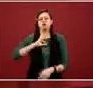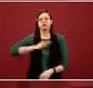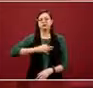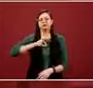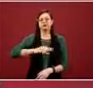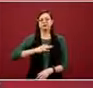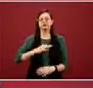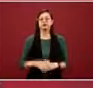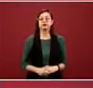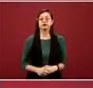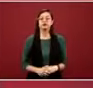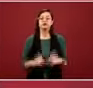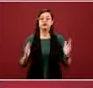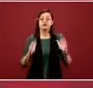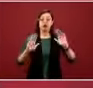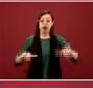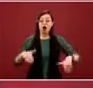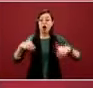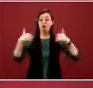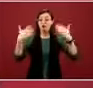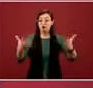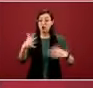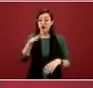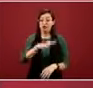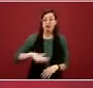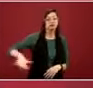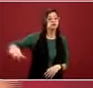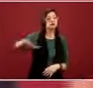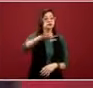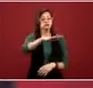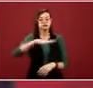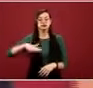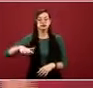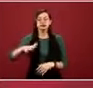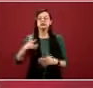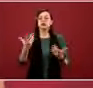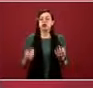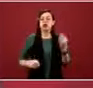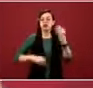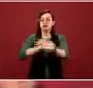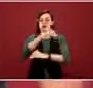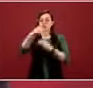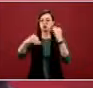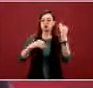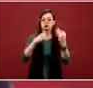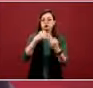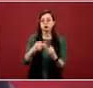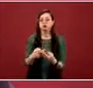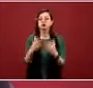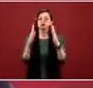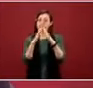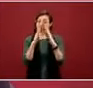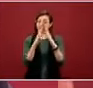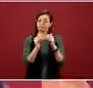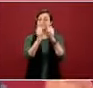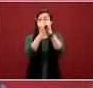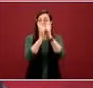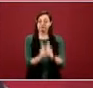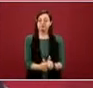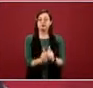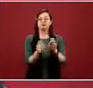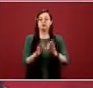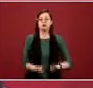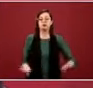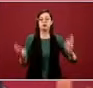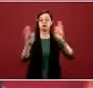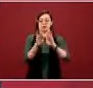espacios públicos es importante, porque en la medida que todas y todos nos quedemos en casa, permanezcamos